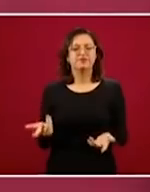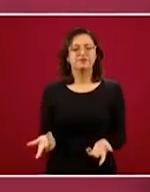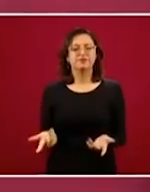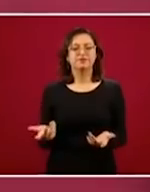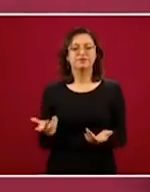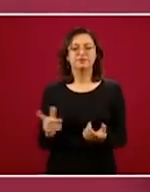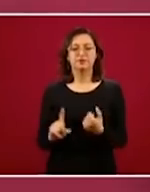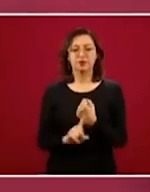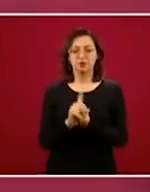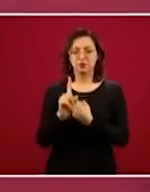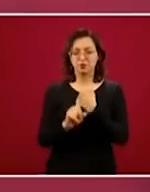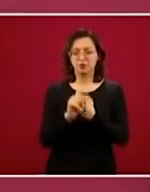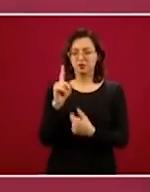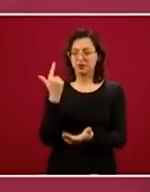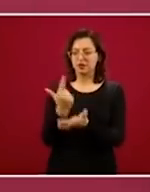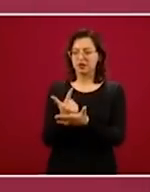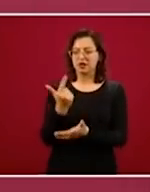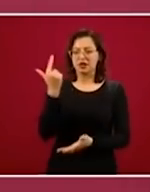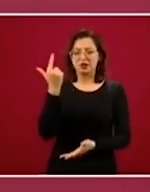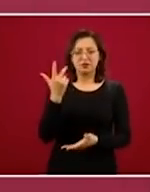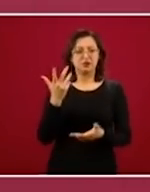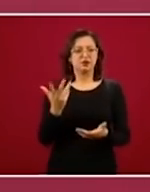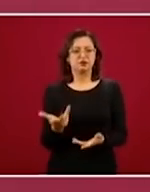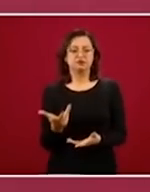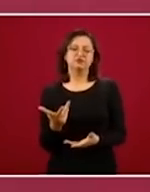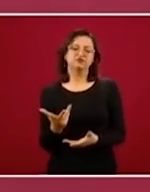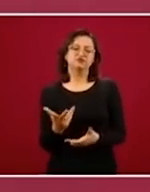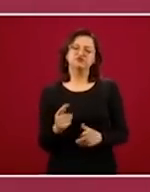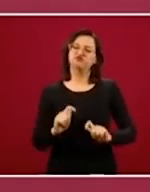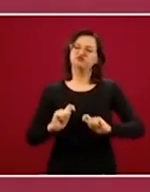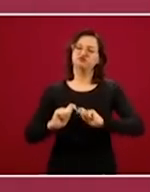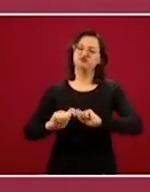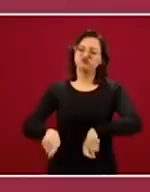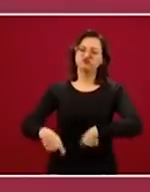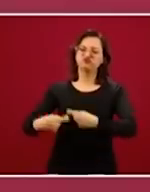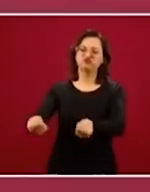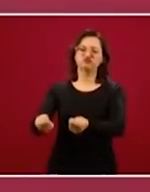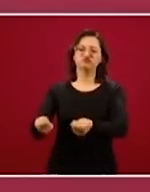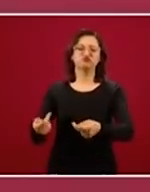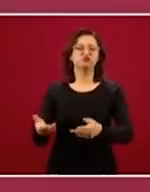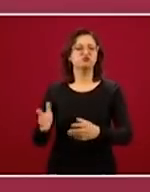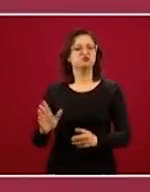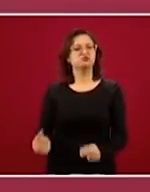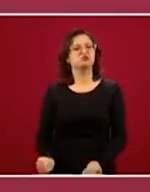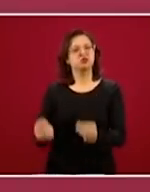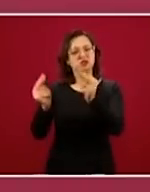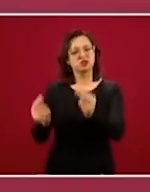que se pusieron al mercado como si fuese mercancía